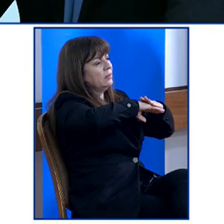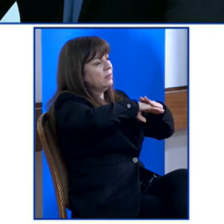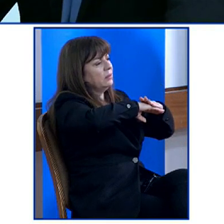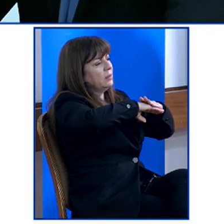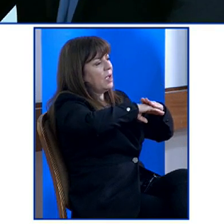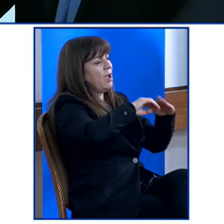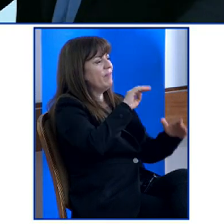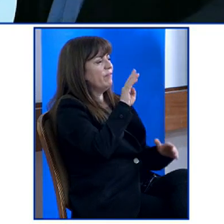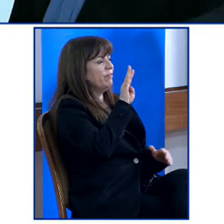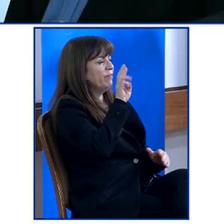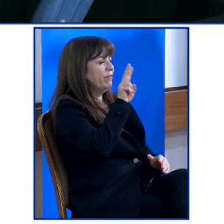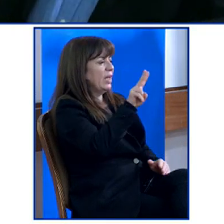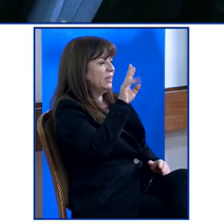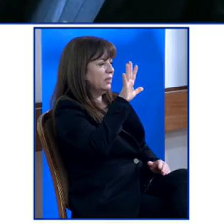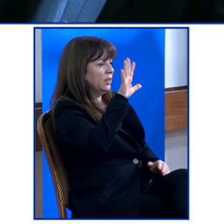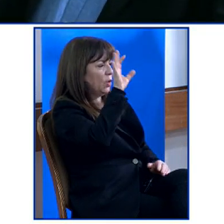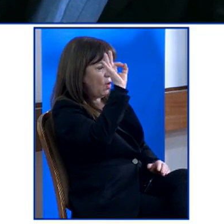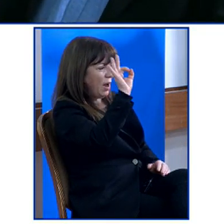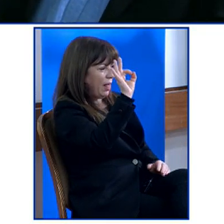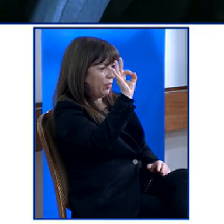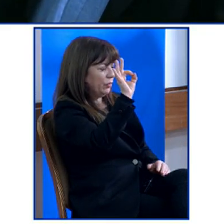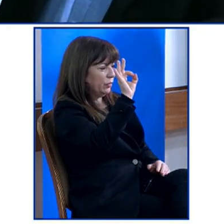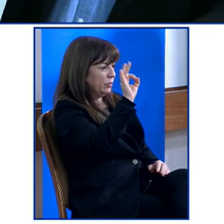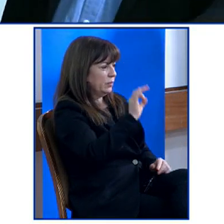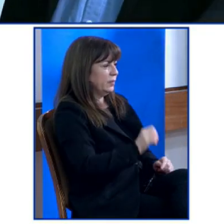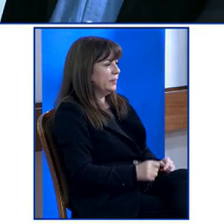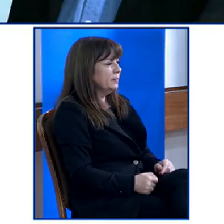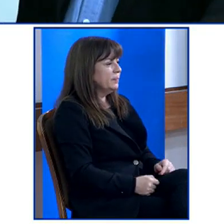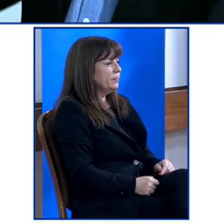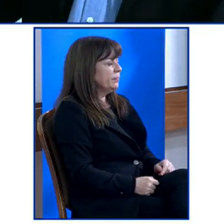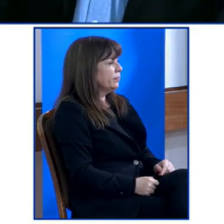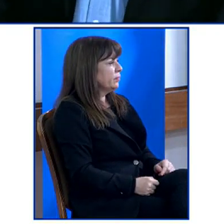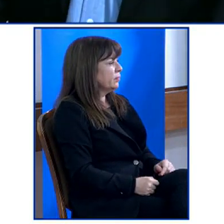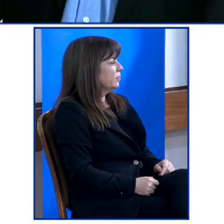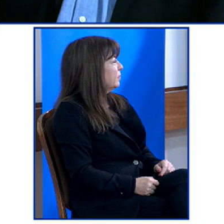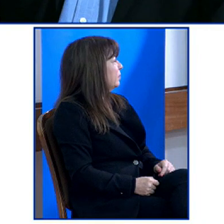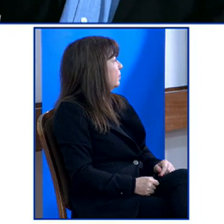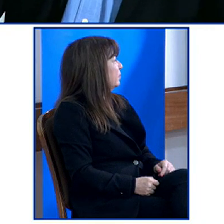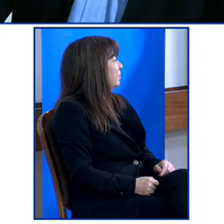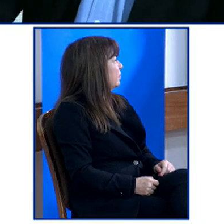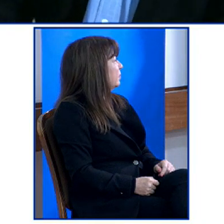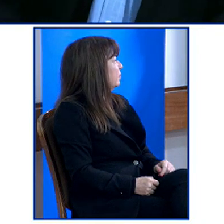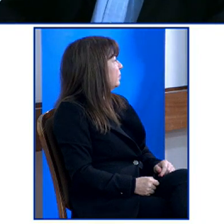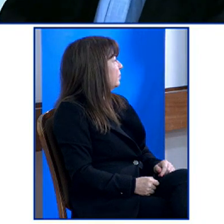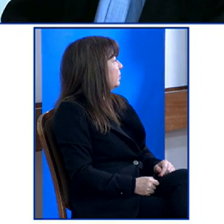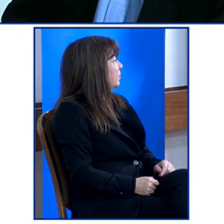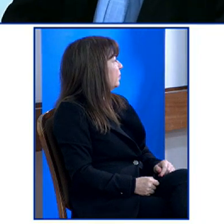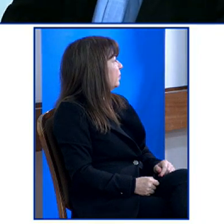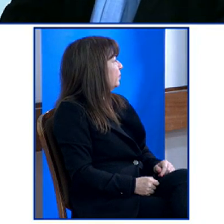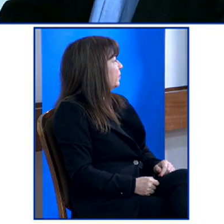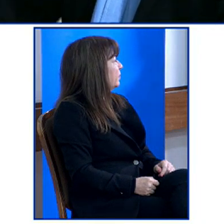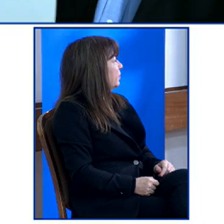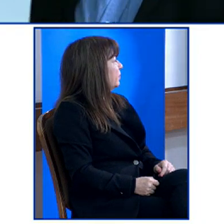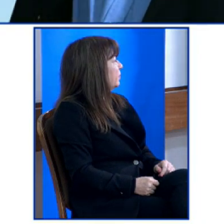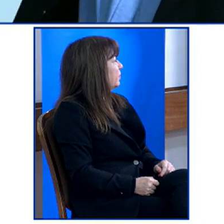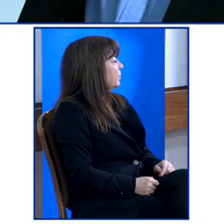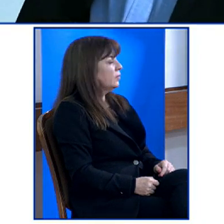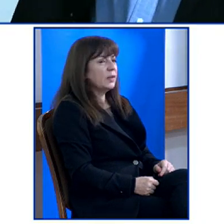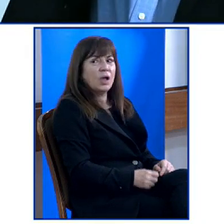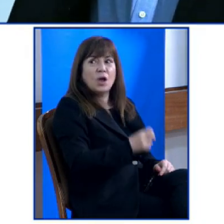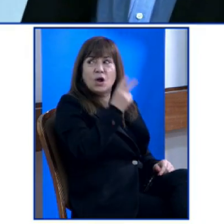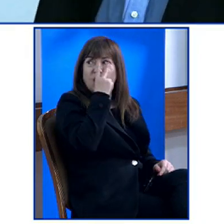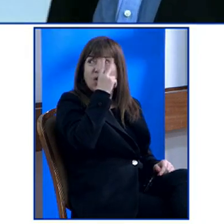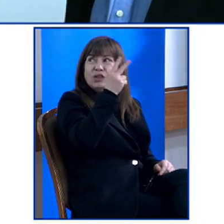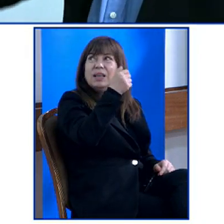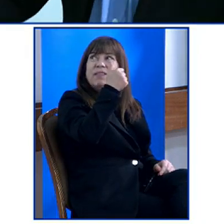a 35 grados. No sé si alcanzan a ver, no se ve muy bien el